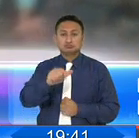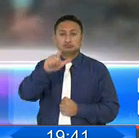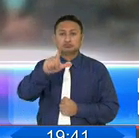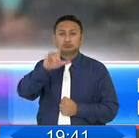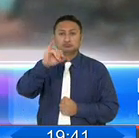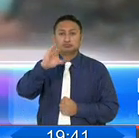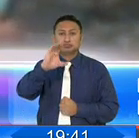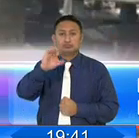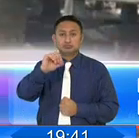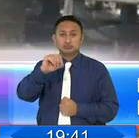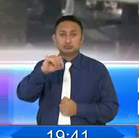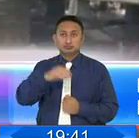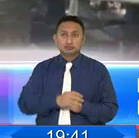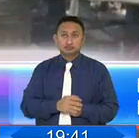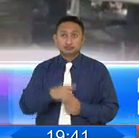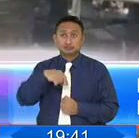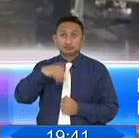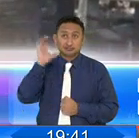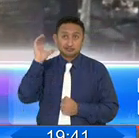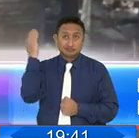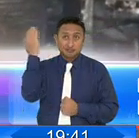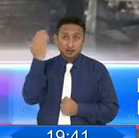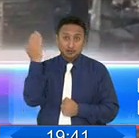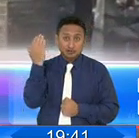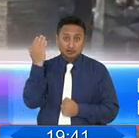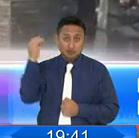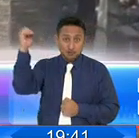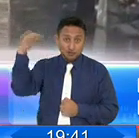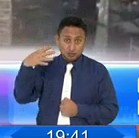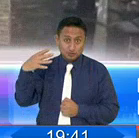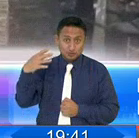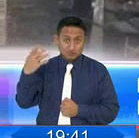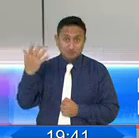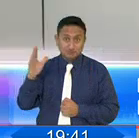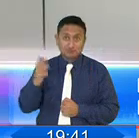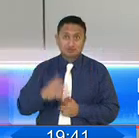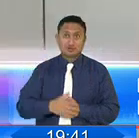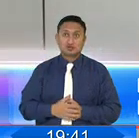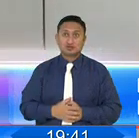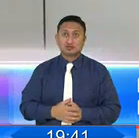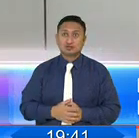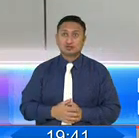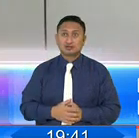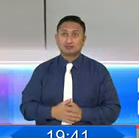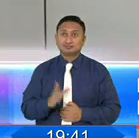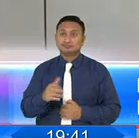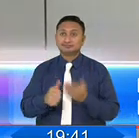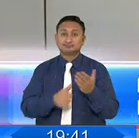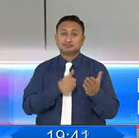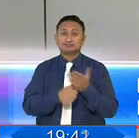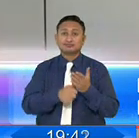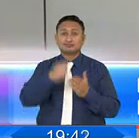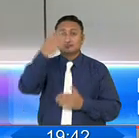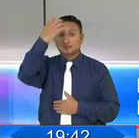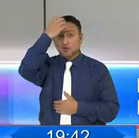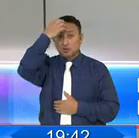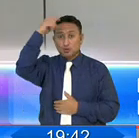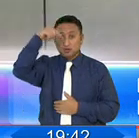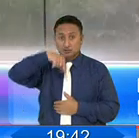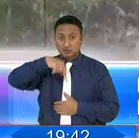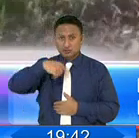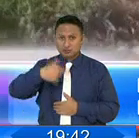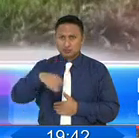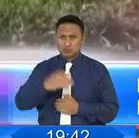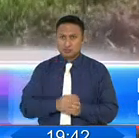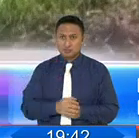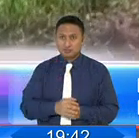hijos, porque aquí radio, televisión y menos luz eléctrica tienen. Soluciones que desde las autoridades se oyen cercanas,